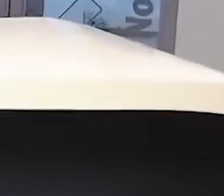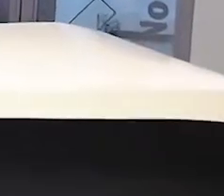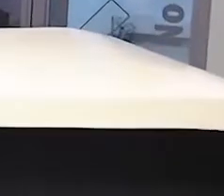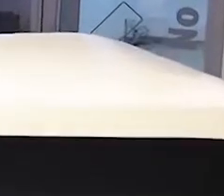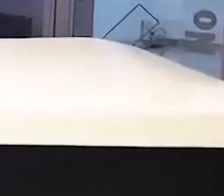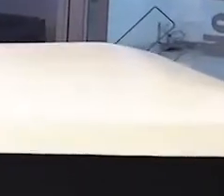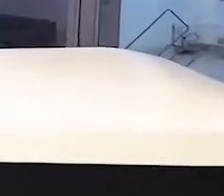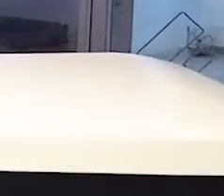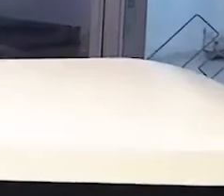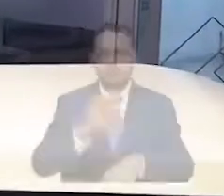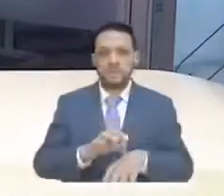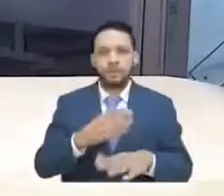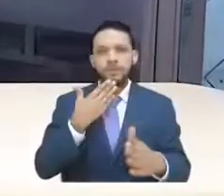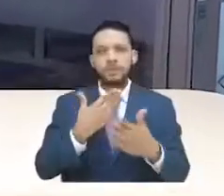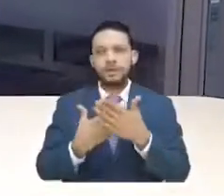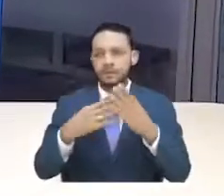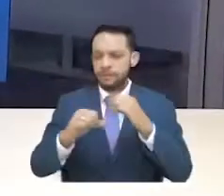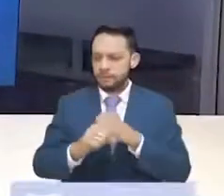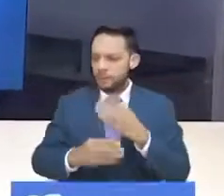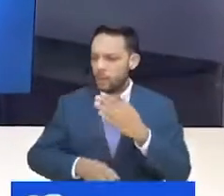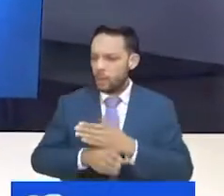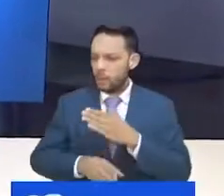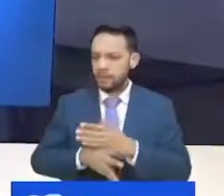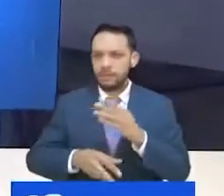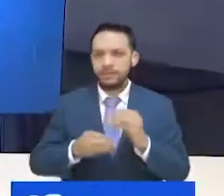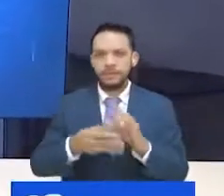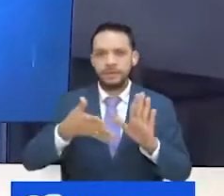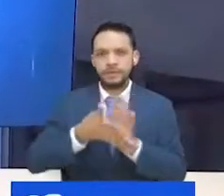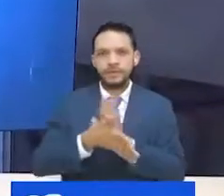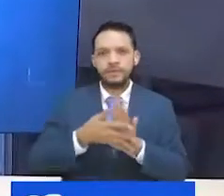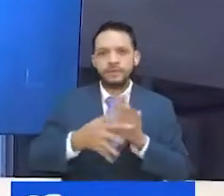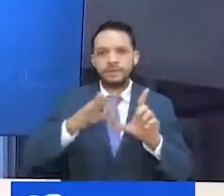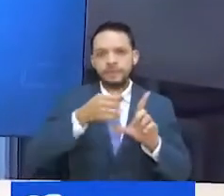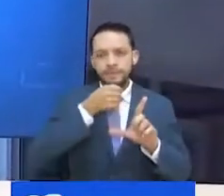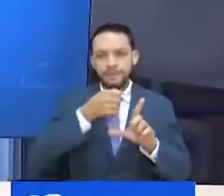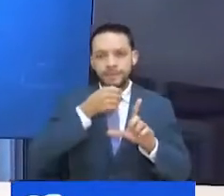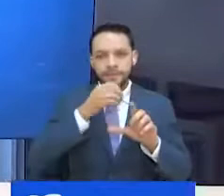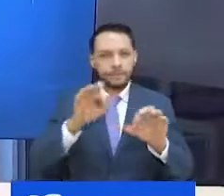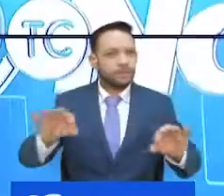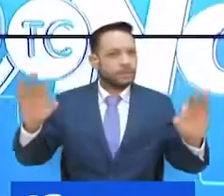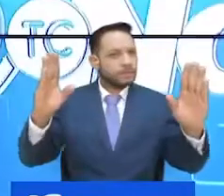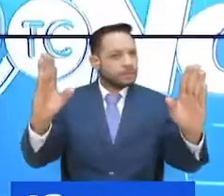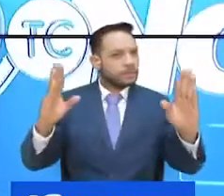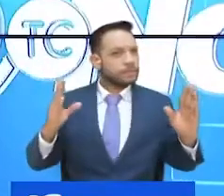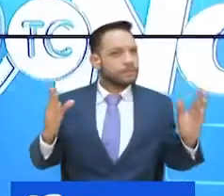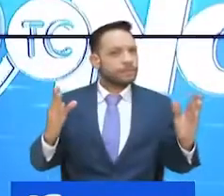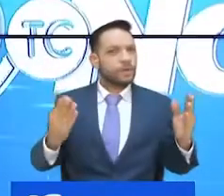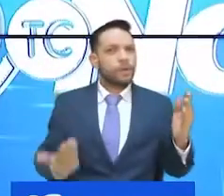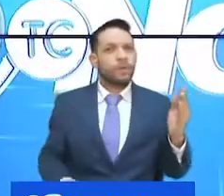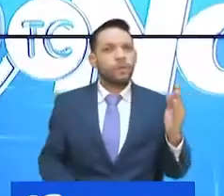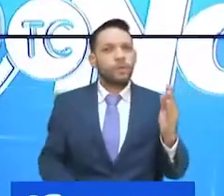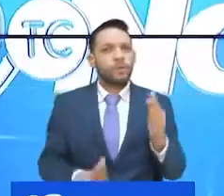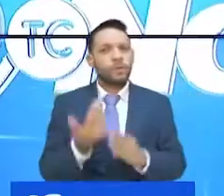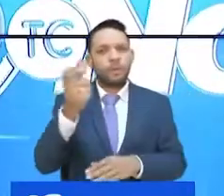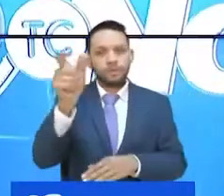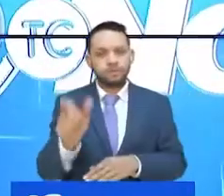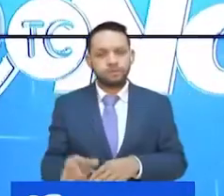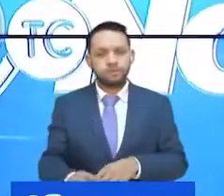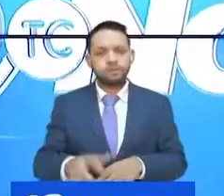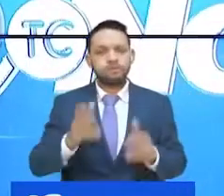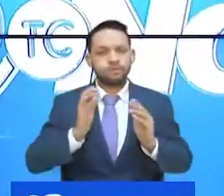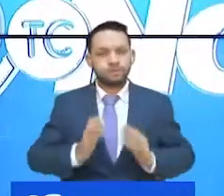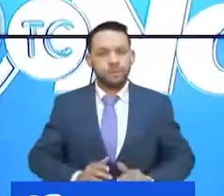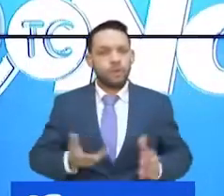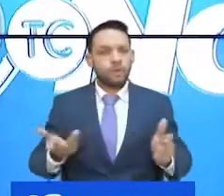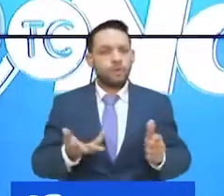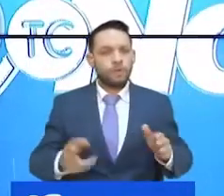Son las 8 en punto de la noche. Muy amables por continuar con nosotros en Telecafé Noticias. Mucha atención. Un nuevo hallazgo de un cuerpo sin vida atado de pies y